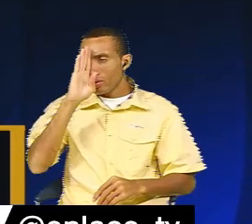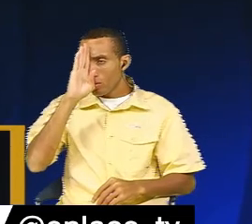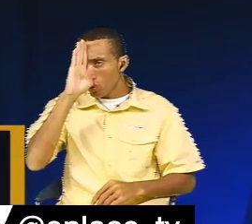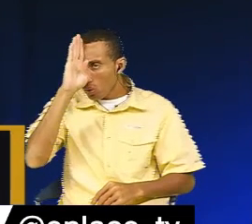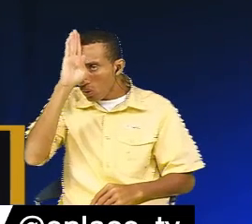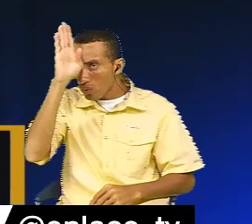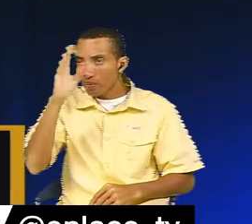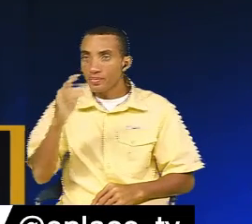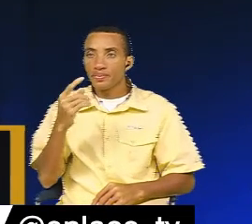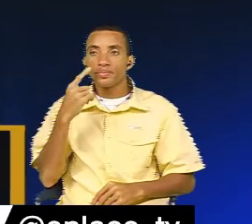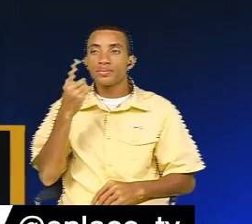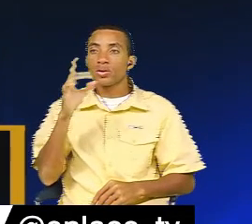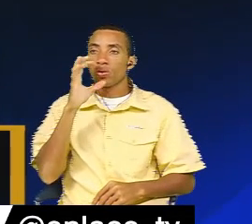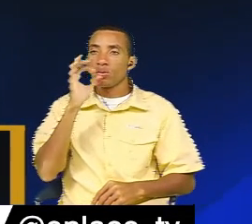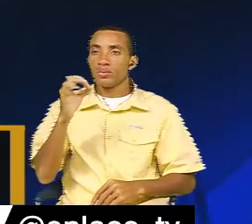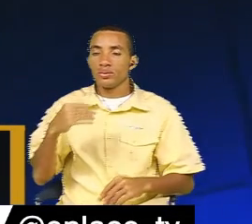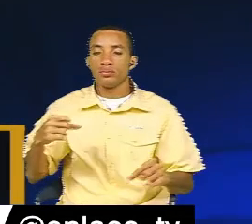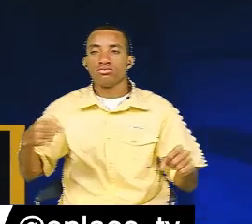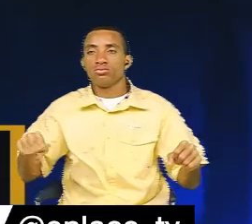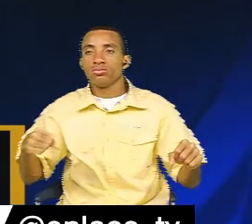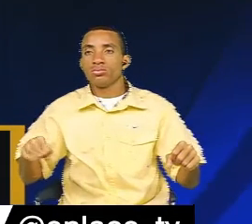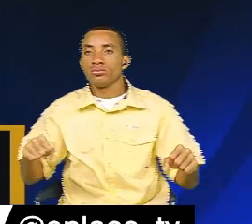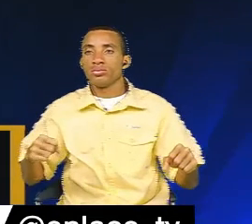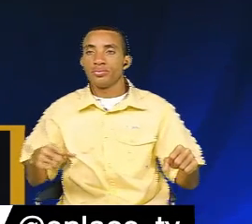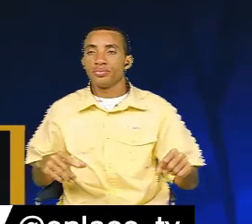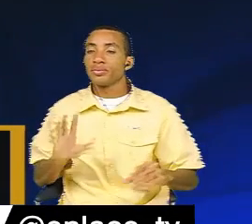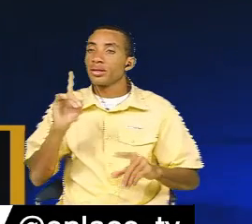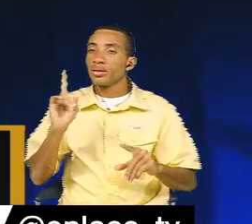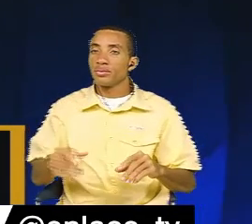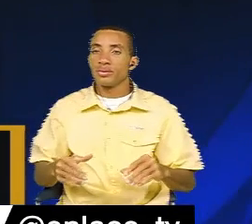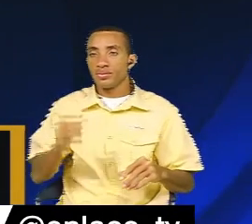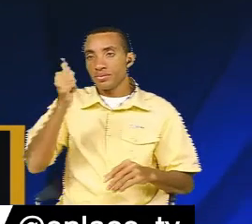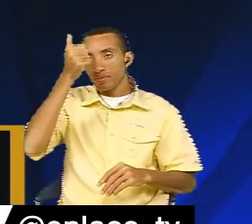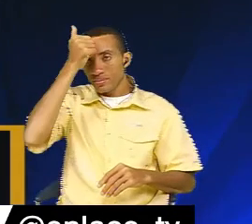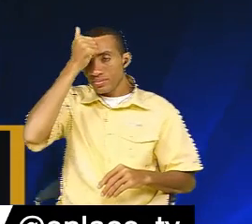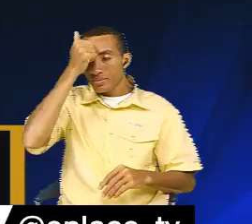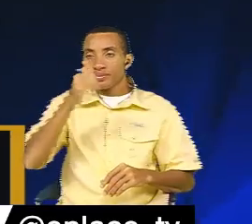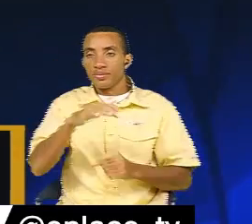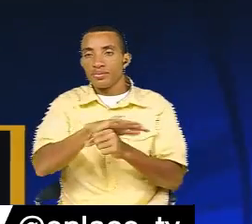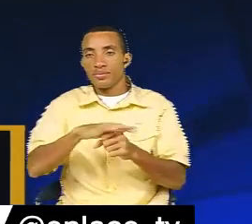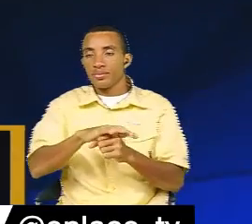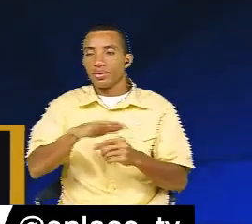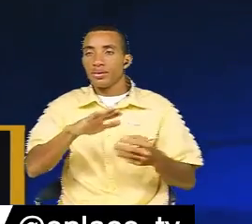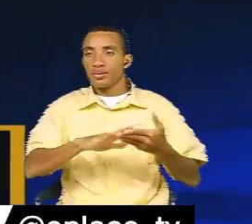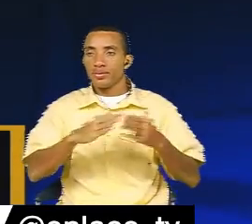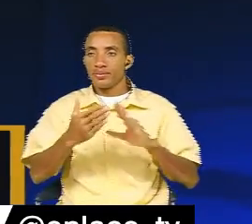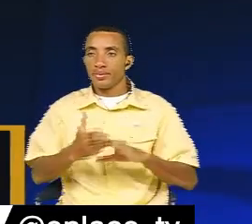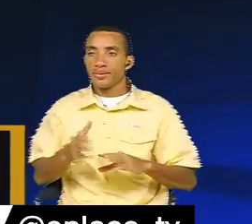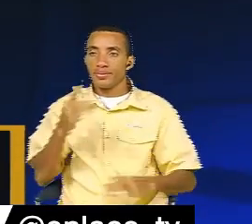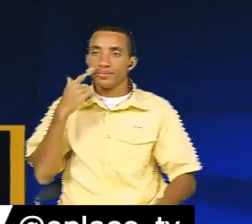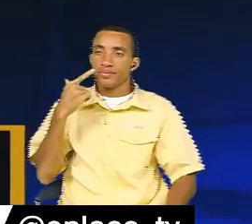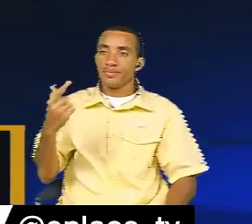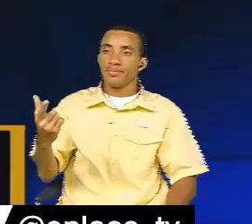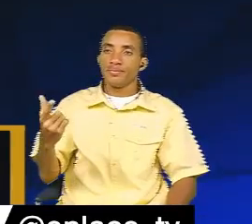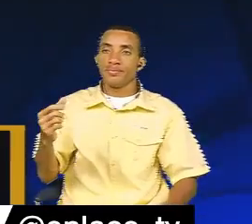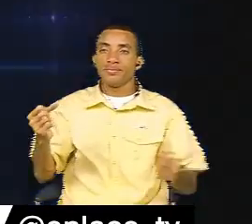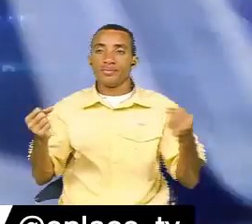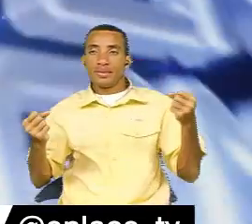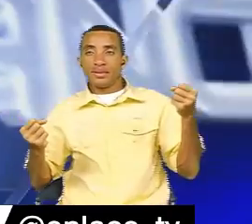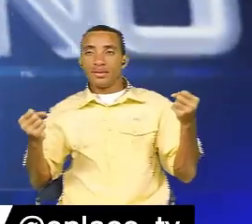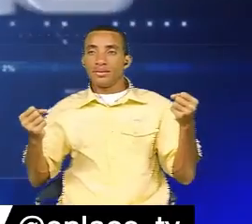ejemplo, observen a este motociclista cómo en plena vía pública del barrio La Paz transporta otra puerta que es llevada por su